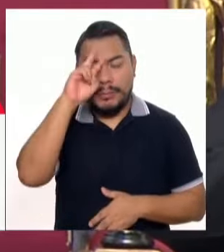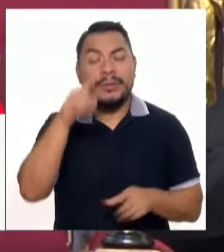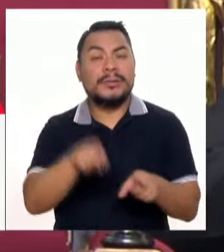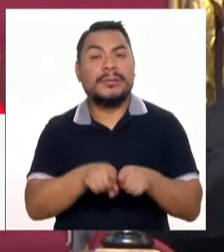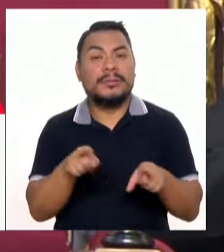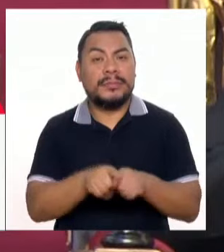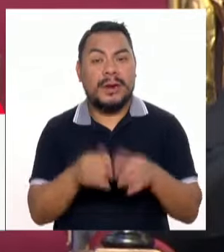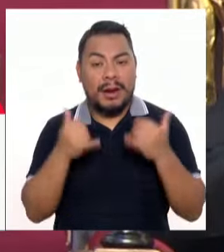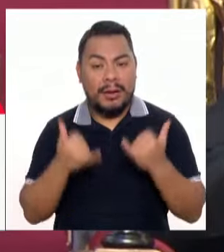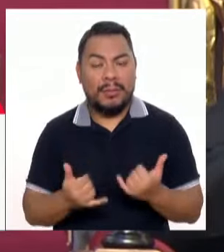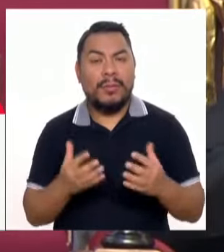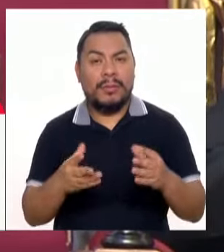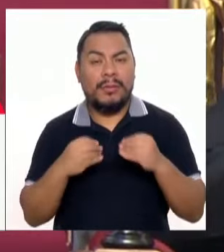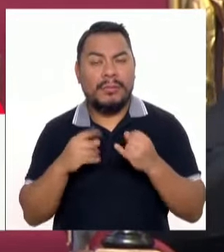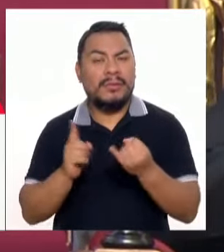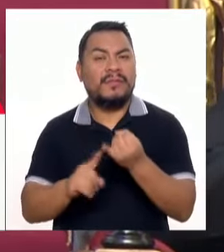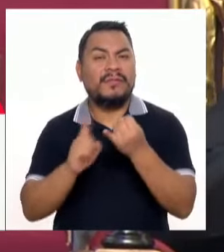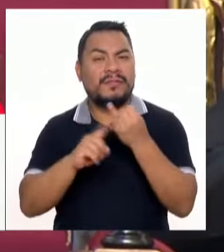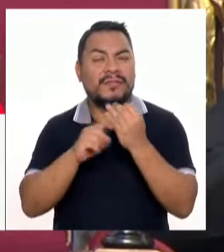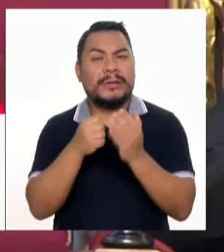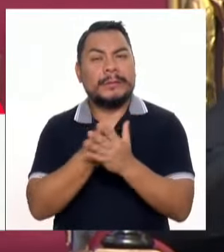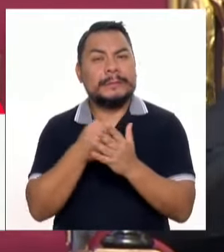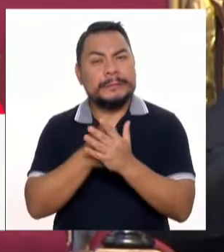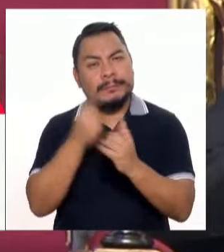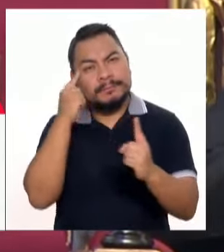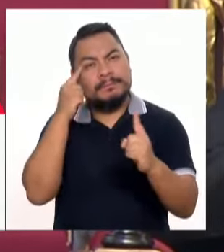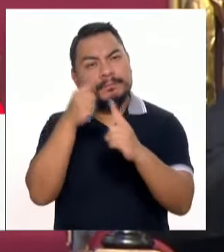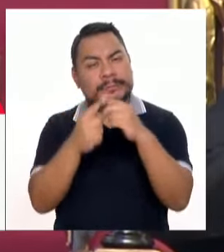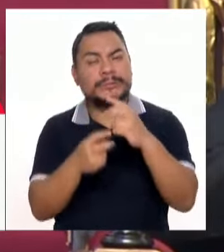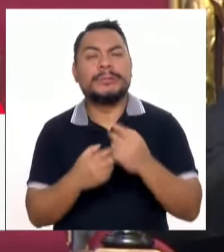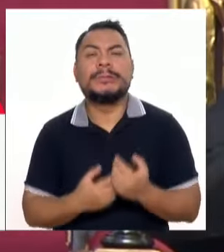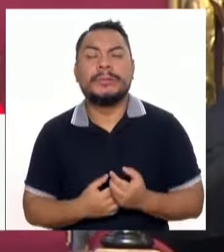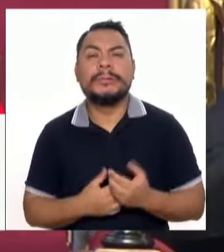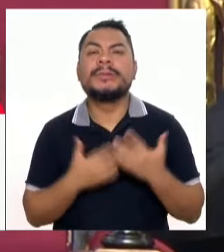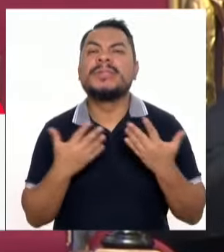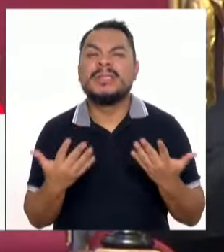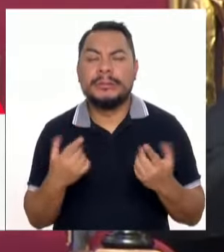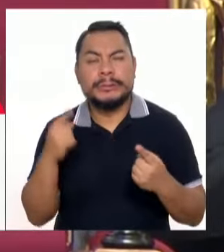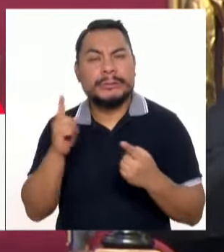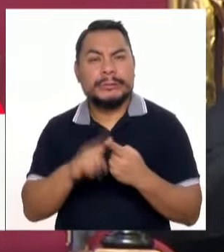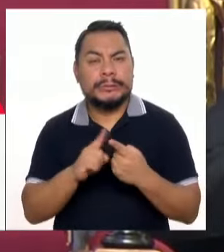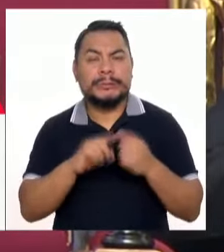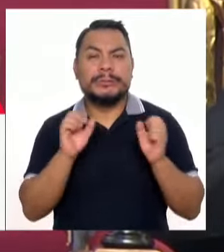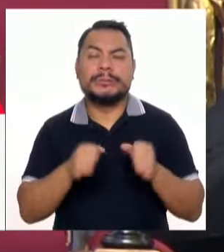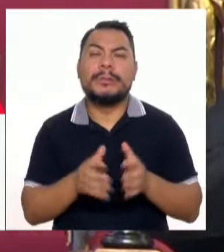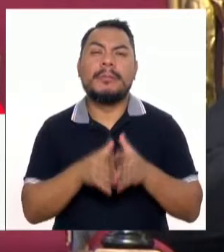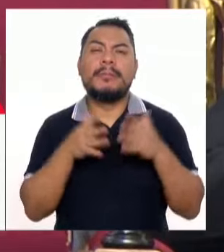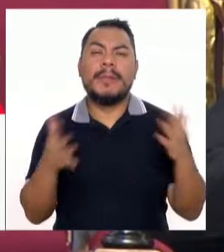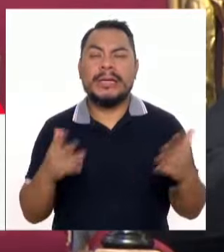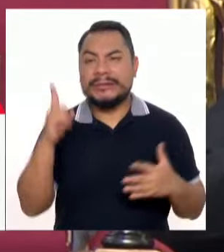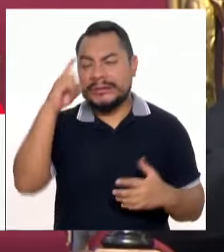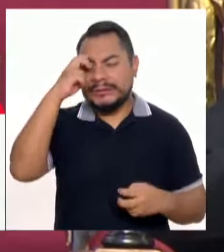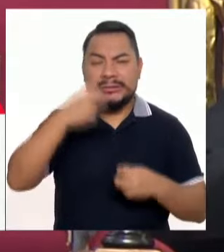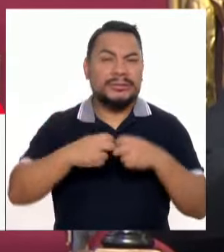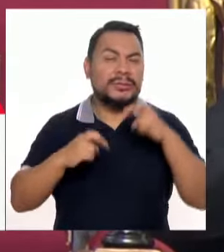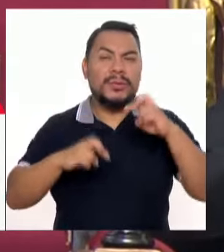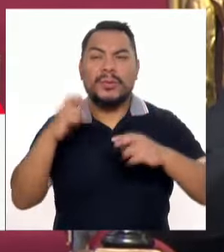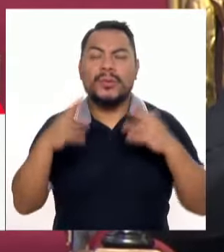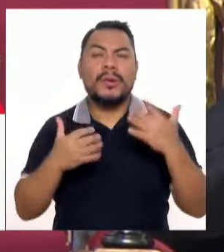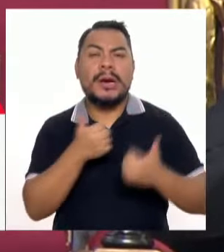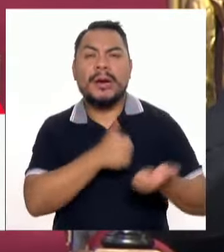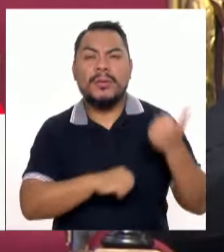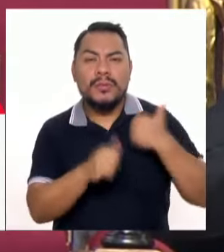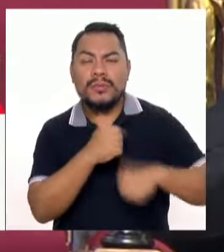actualidad una serie de desafíos. Uno de ellos, el que genera mayor zozobra y angustia en